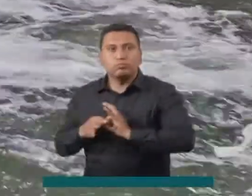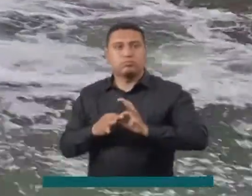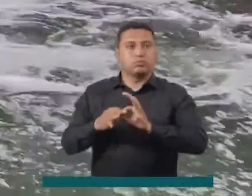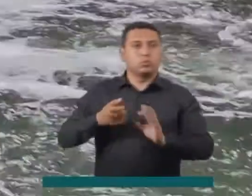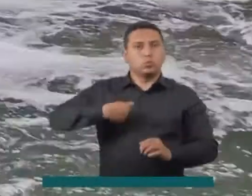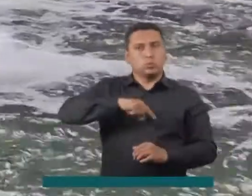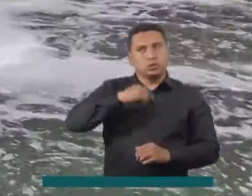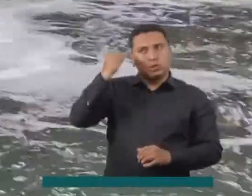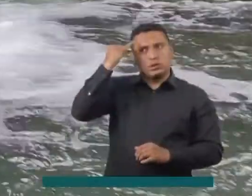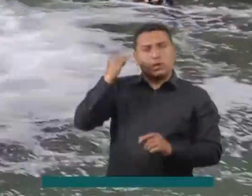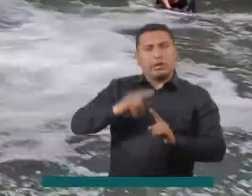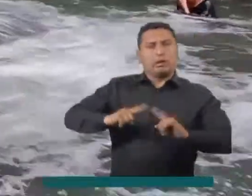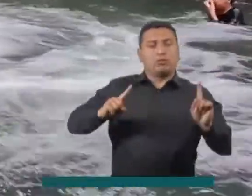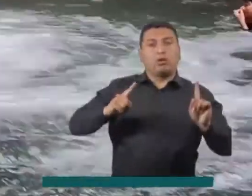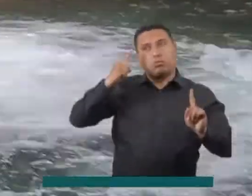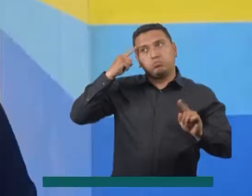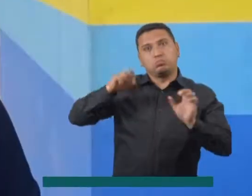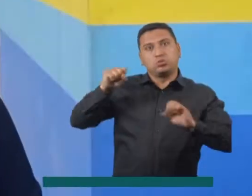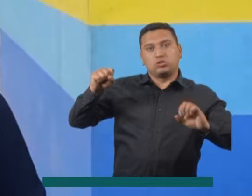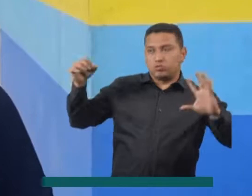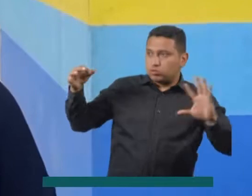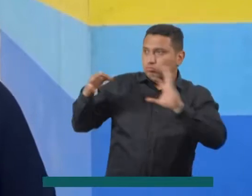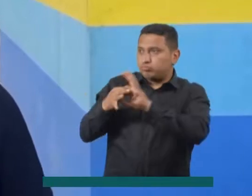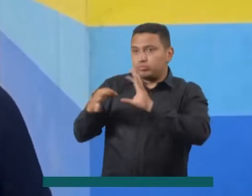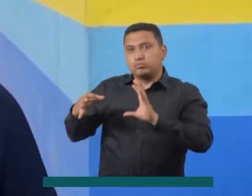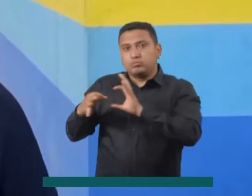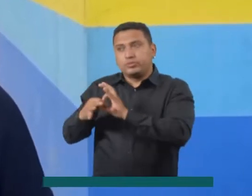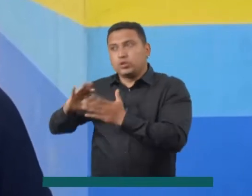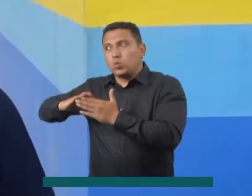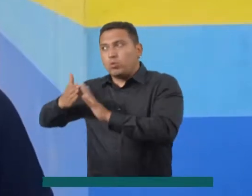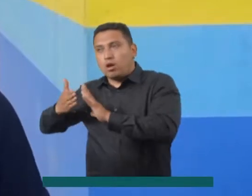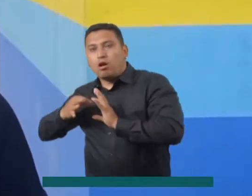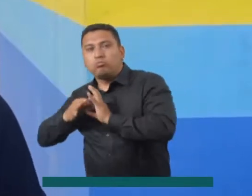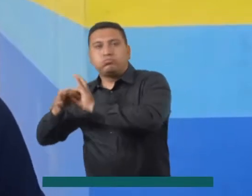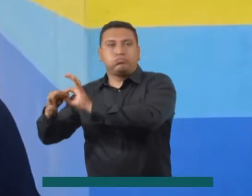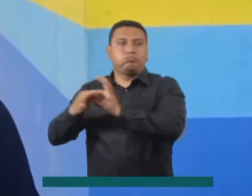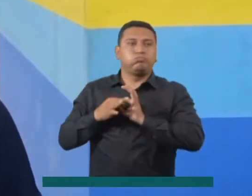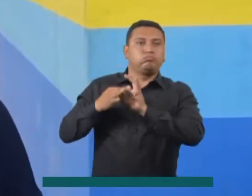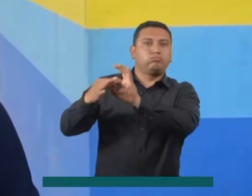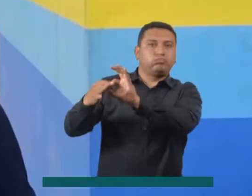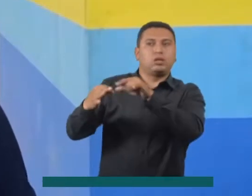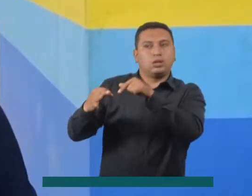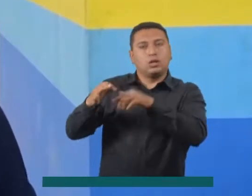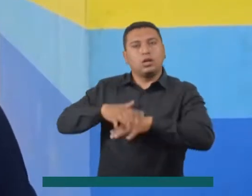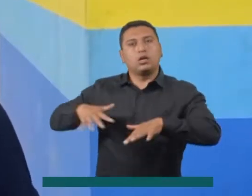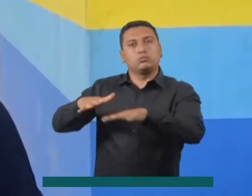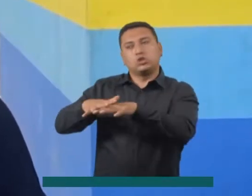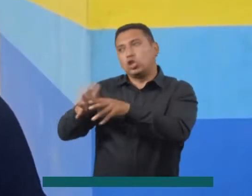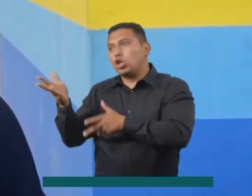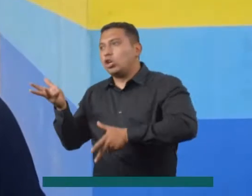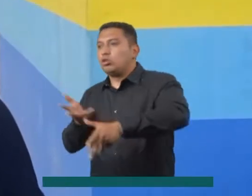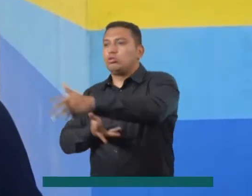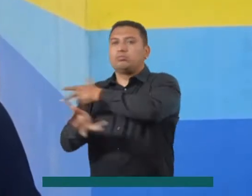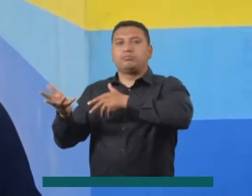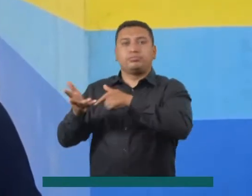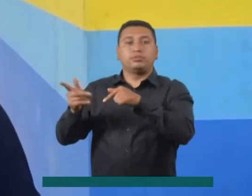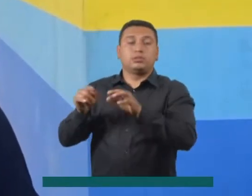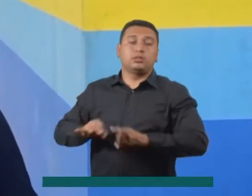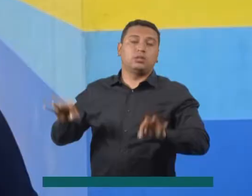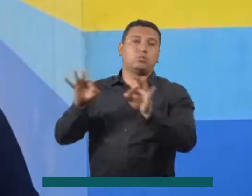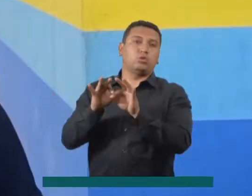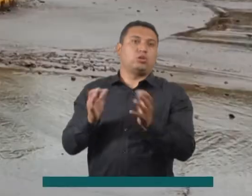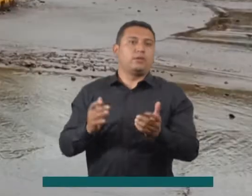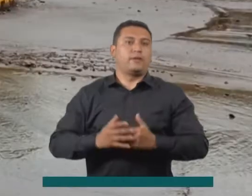nosotros tenemos unas iniciativas totalmente diferentes a otras comunidades. Es importante que se abran estos espacios donde nosotros